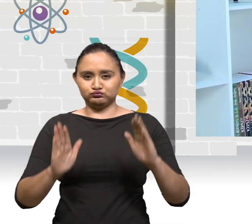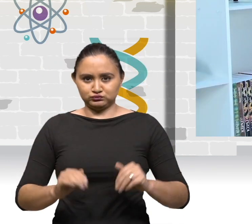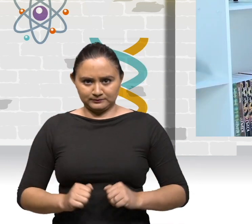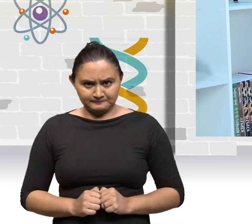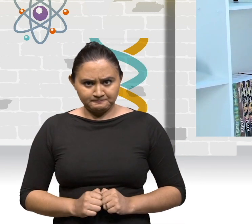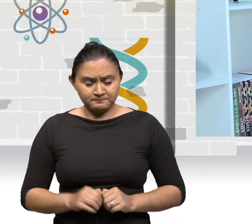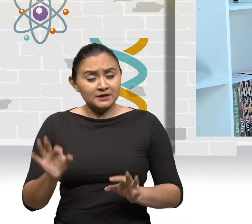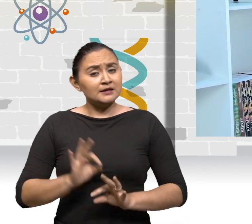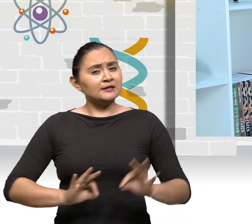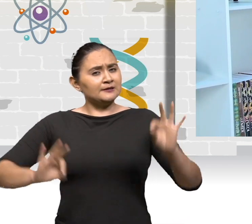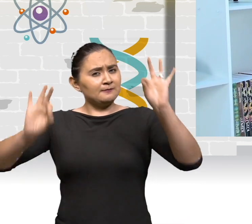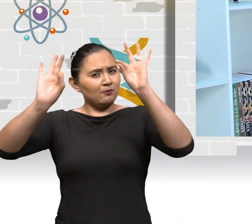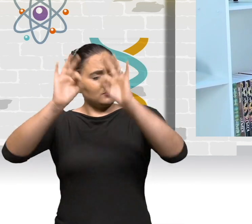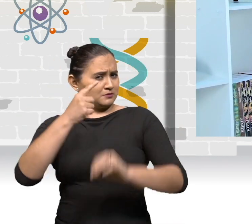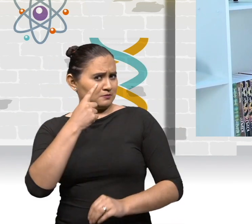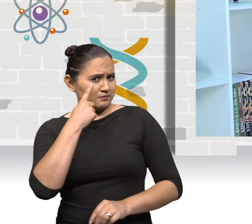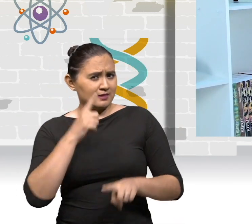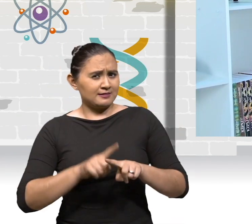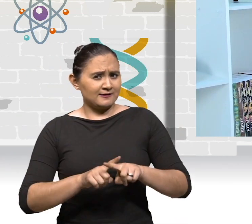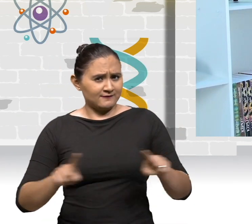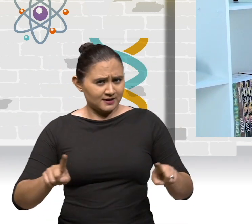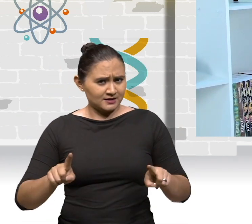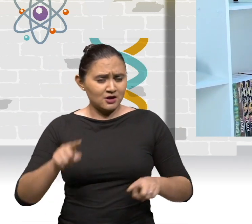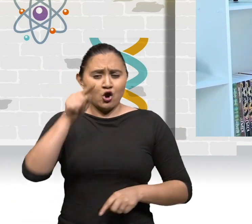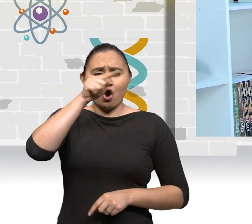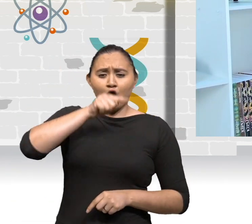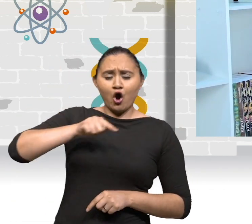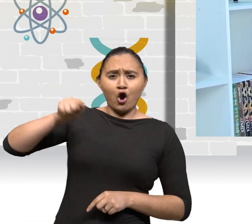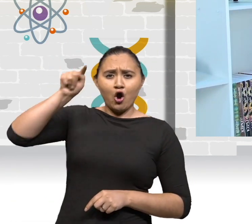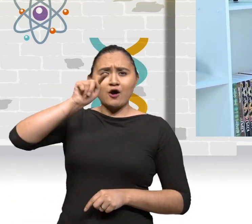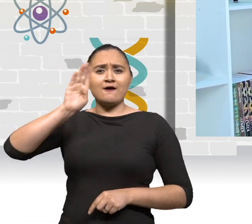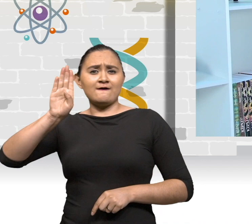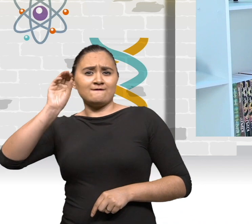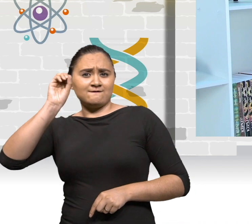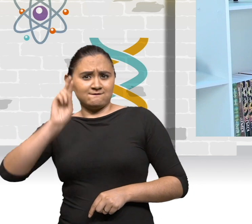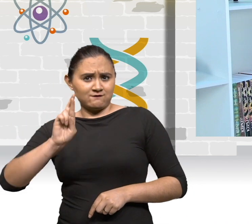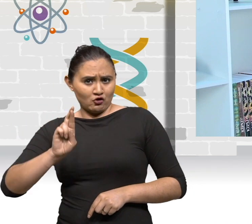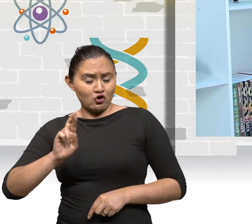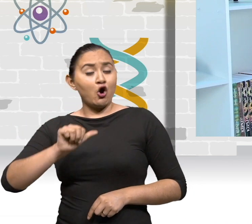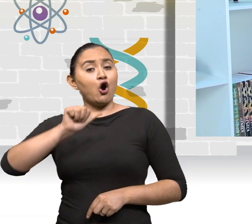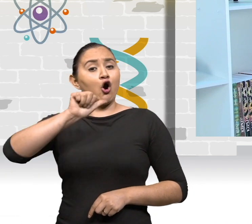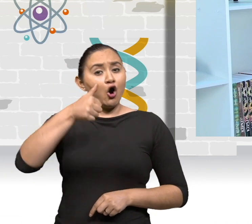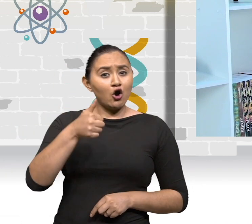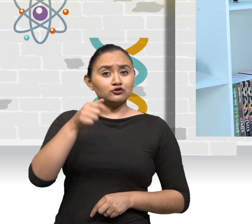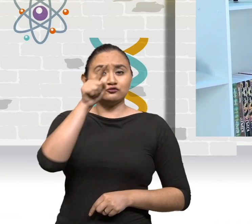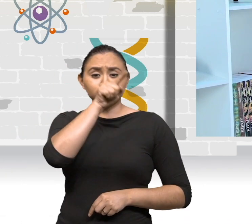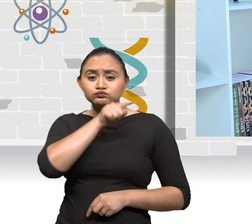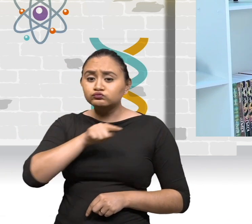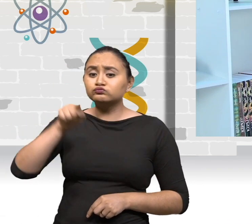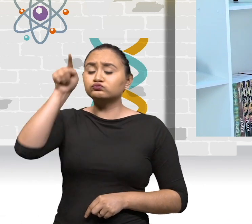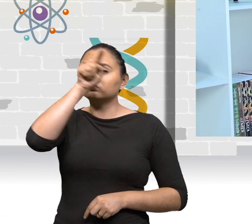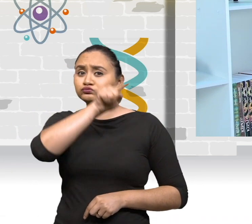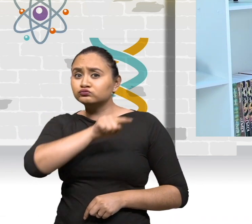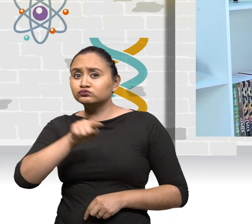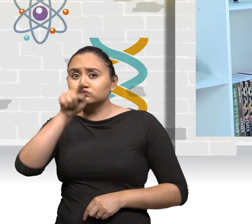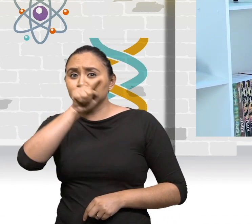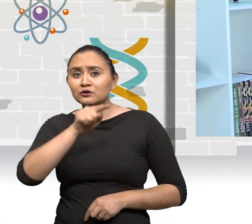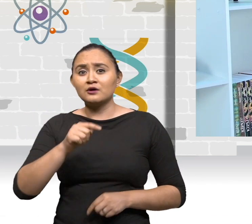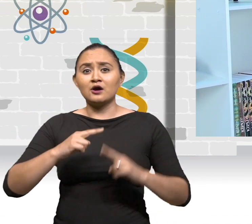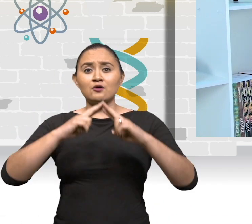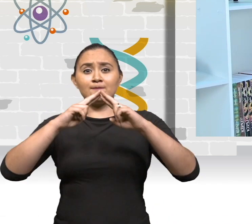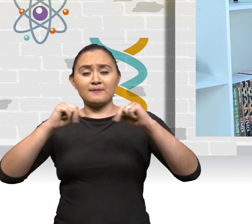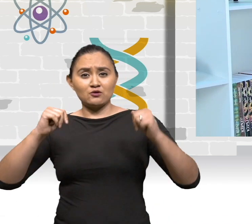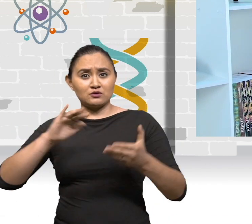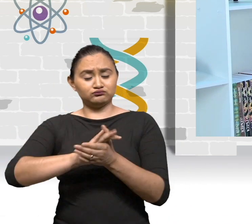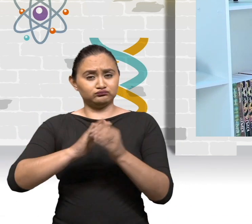importante establecer la diferencia entre la órbita de voz y el orbital de la mecánica cuántica la órbita es la trayectoria definida